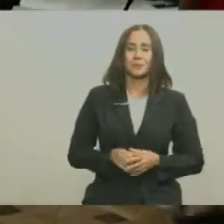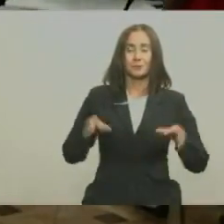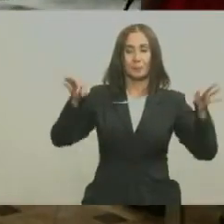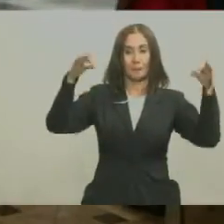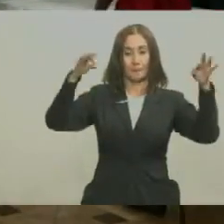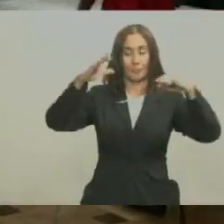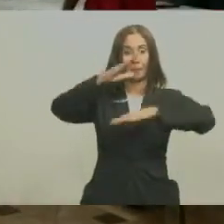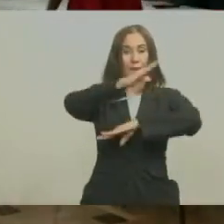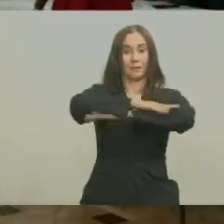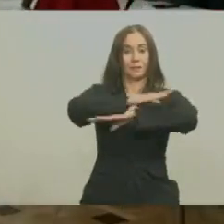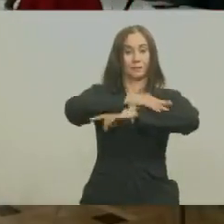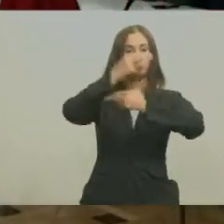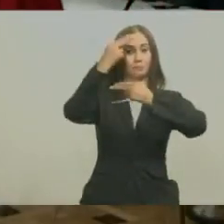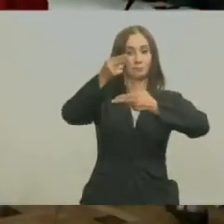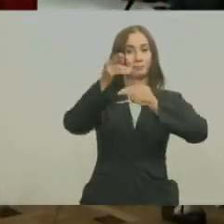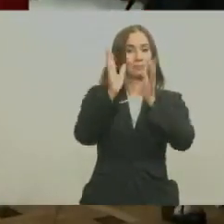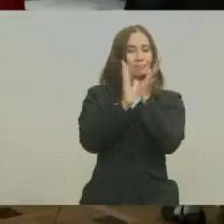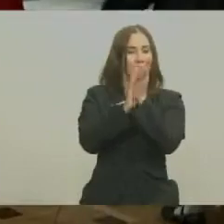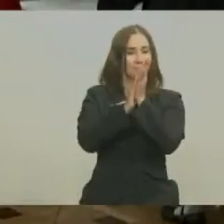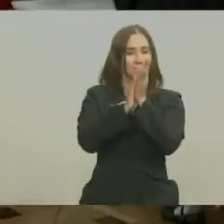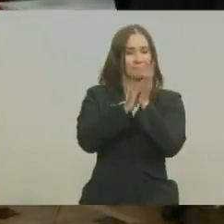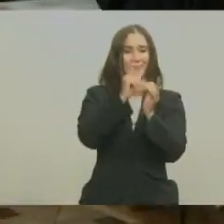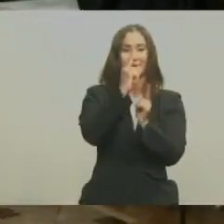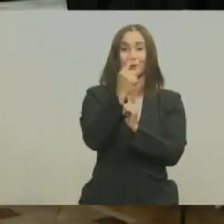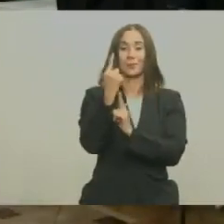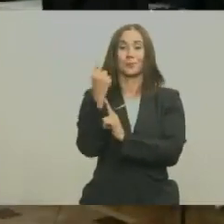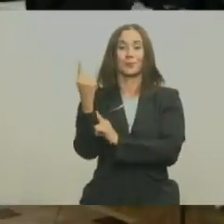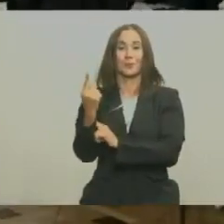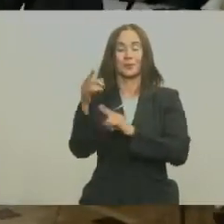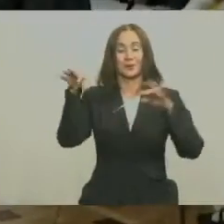Aquí nuestra mesa de honor les felicita uno a uno.